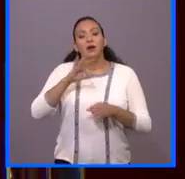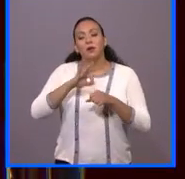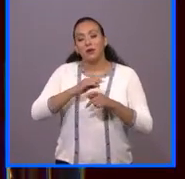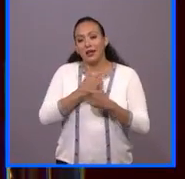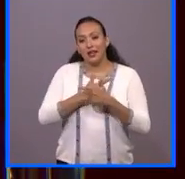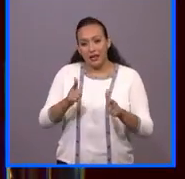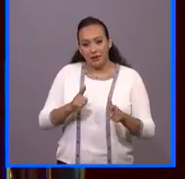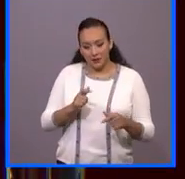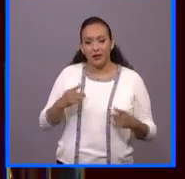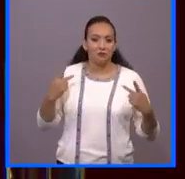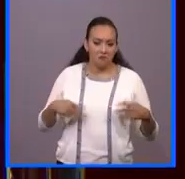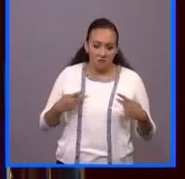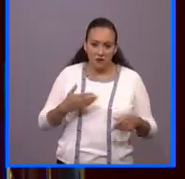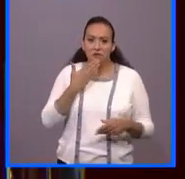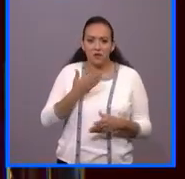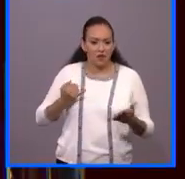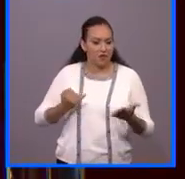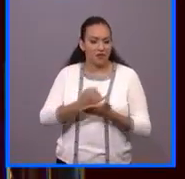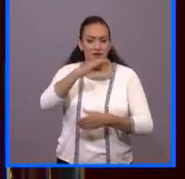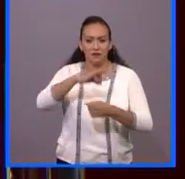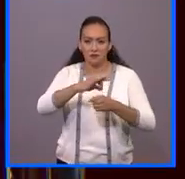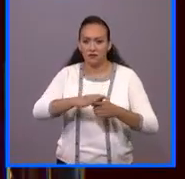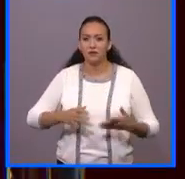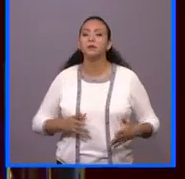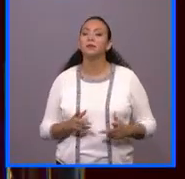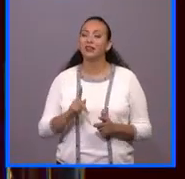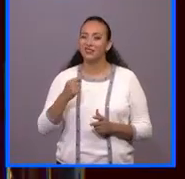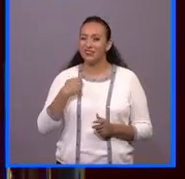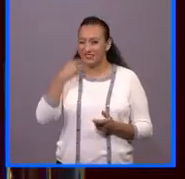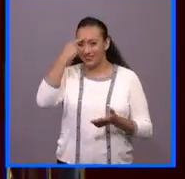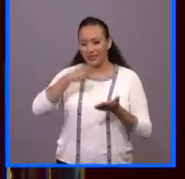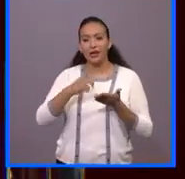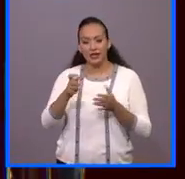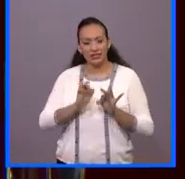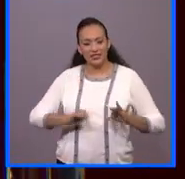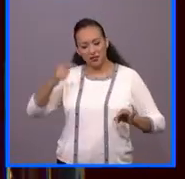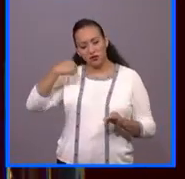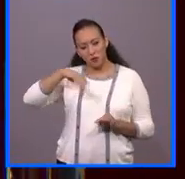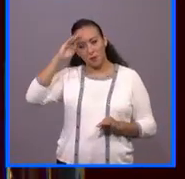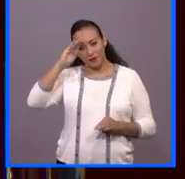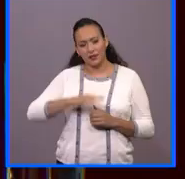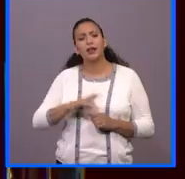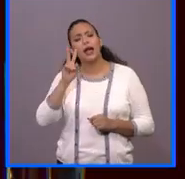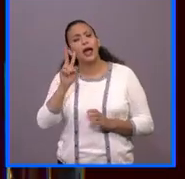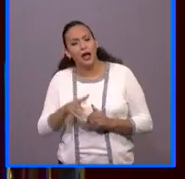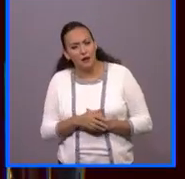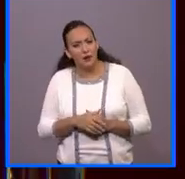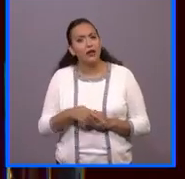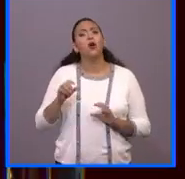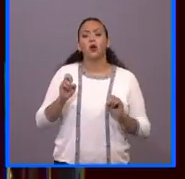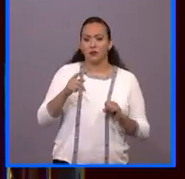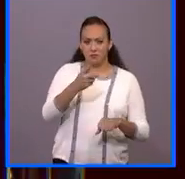en lo que es votar, yo creo que esto desnaturaliza el voto. Pero para mí es importante pensar que si solucionáramos todos esos